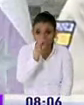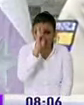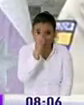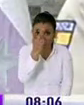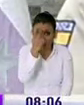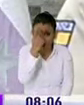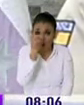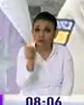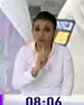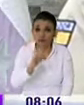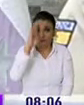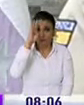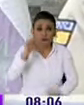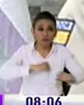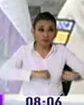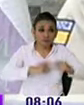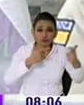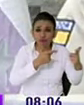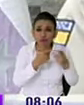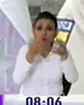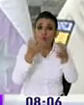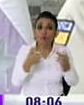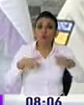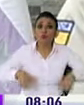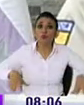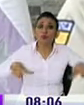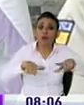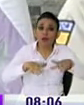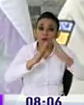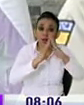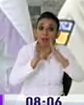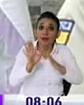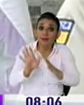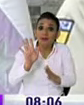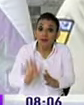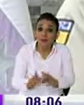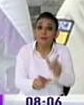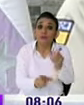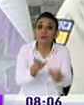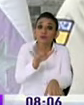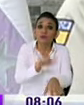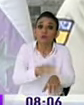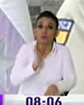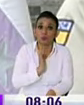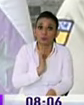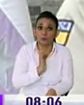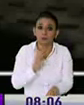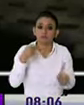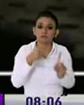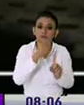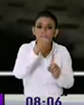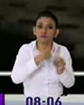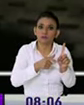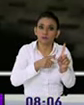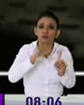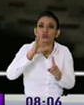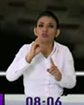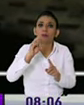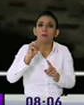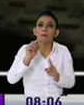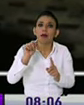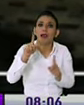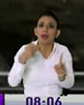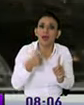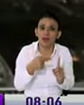un operativo en el lugar donde de vivienda donde vivía el ciudadano alias Tomalá. Se